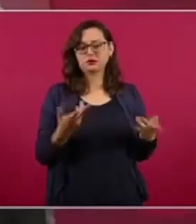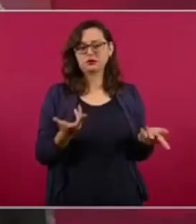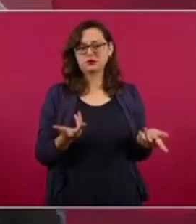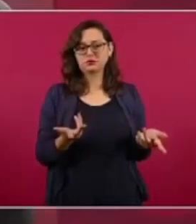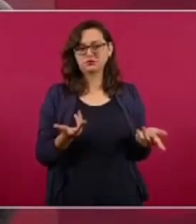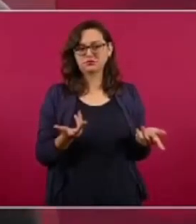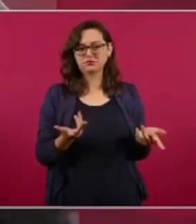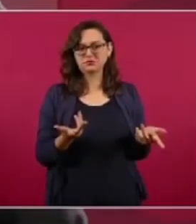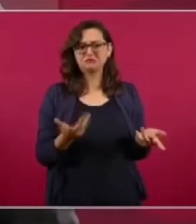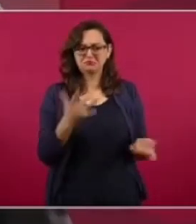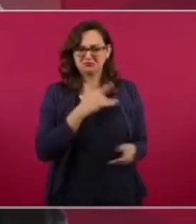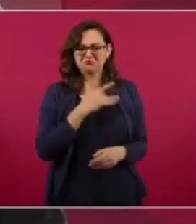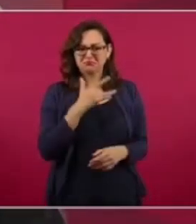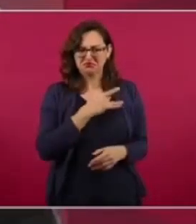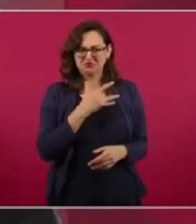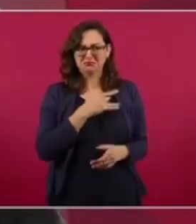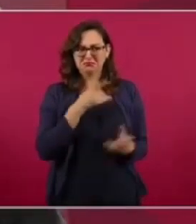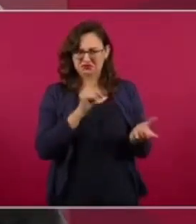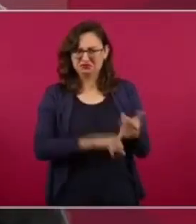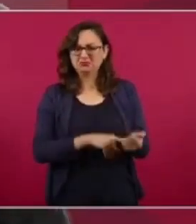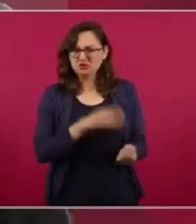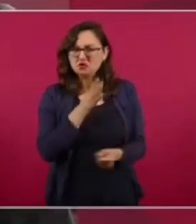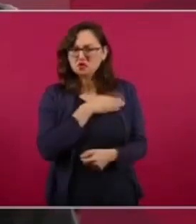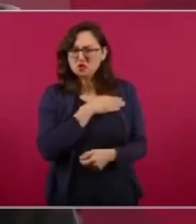pues son de buen corazón,